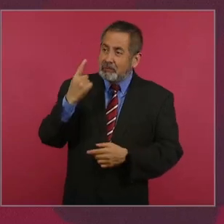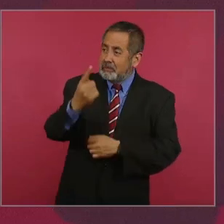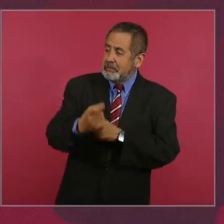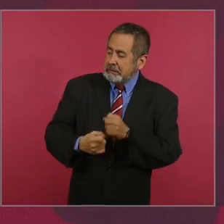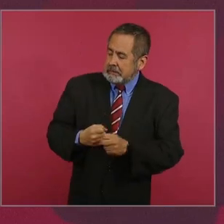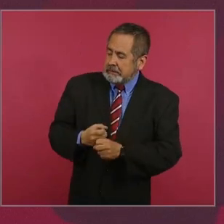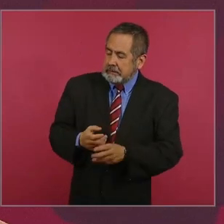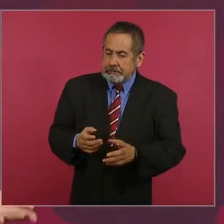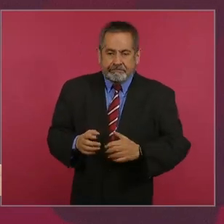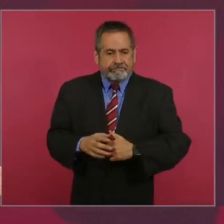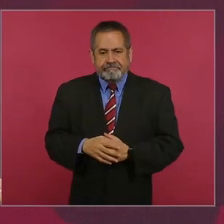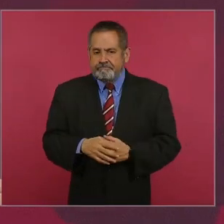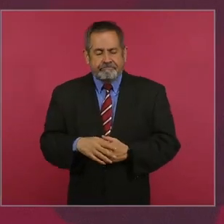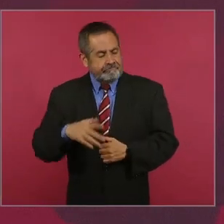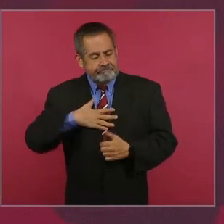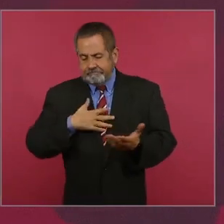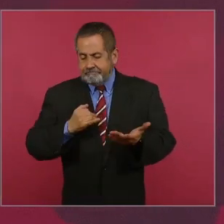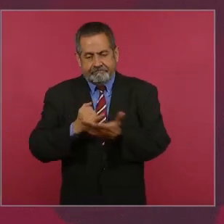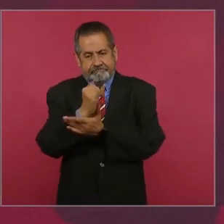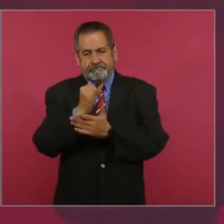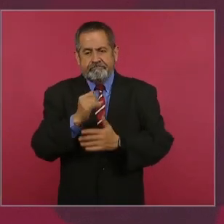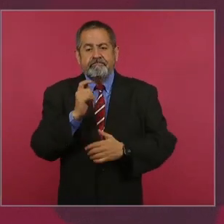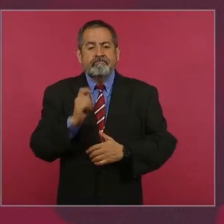entonces ya tomamos una decisión.